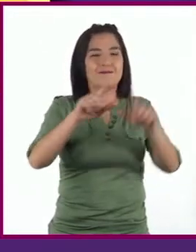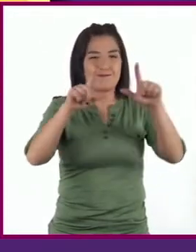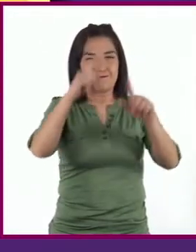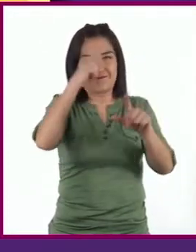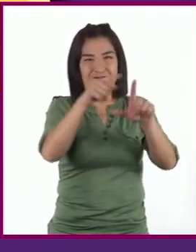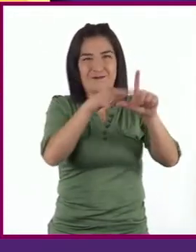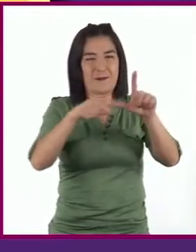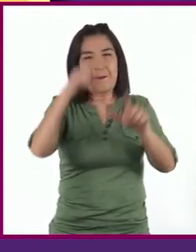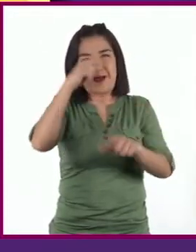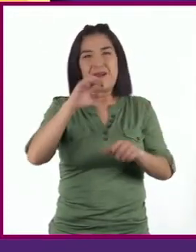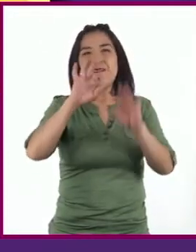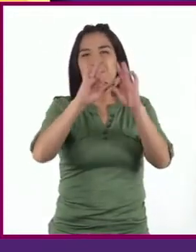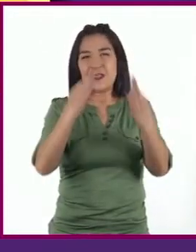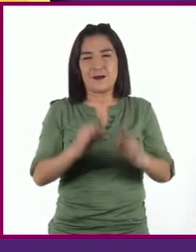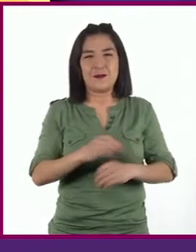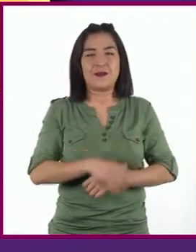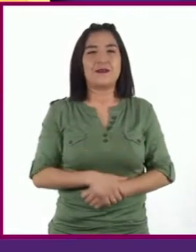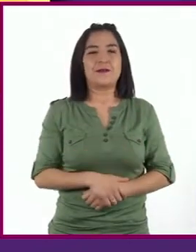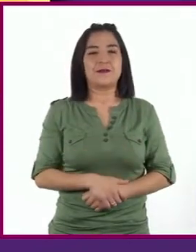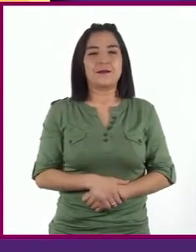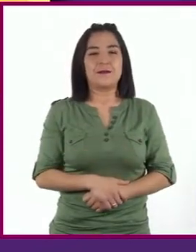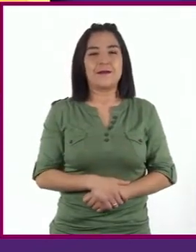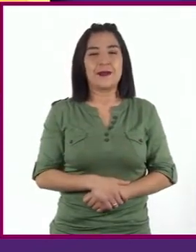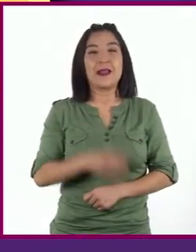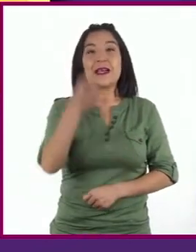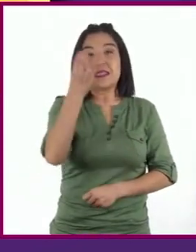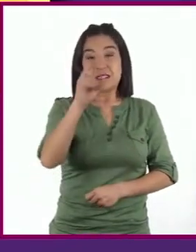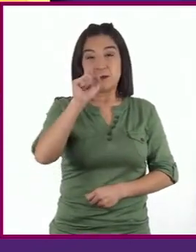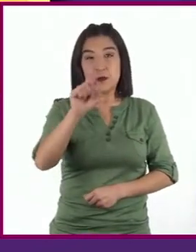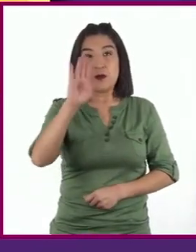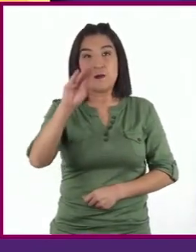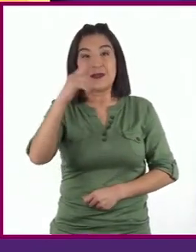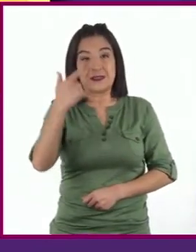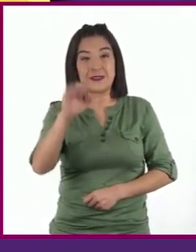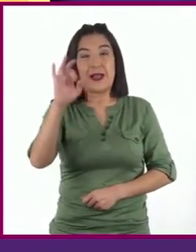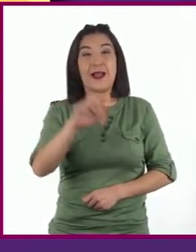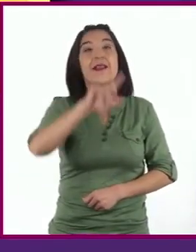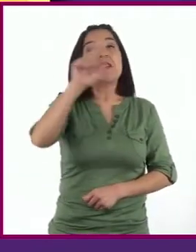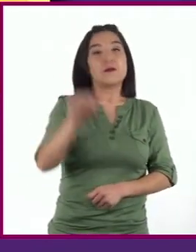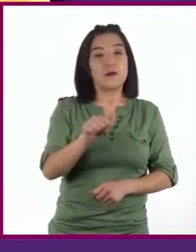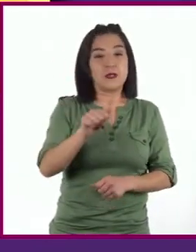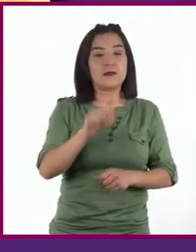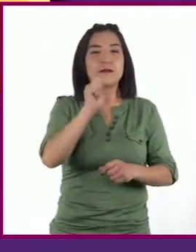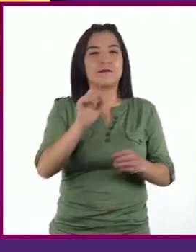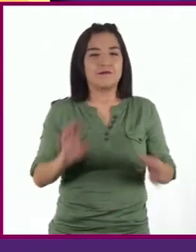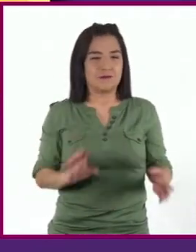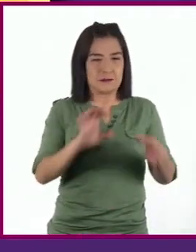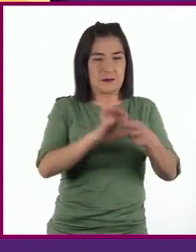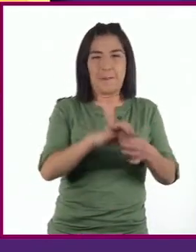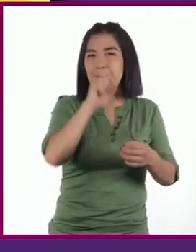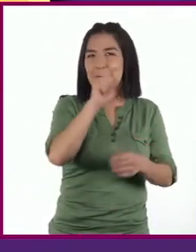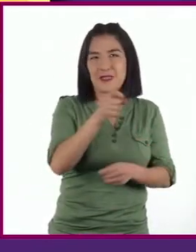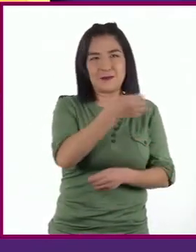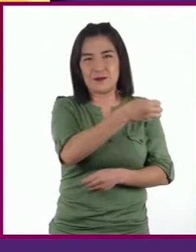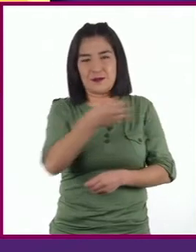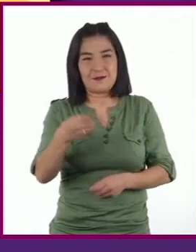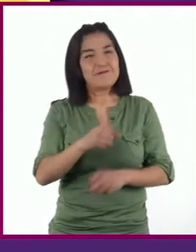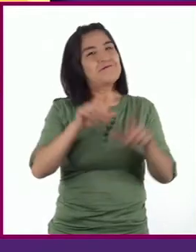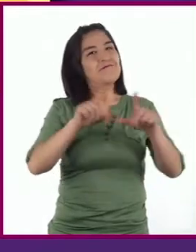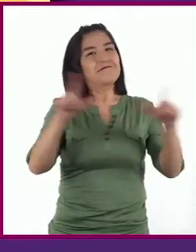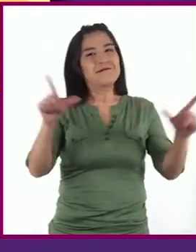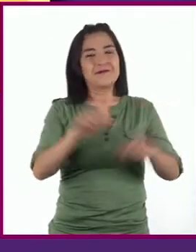3.97 grados. Después solo uniremos los vértices en el mismo orden. Y